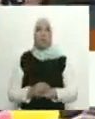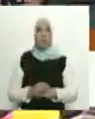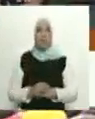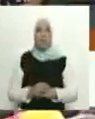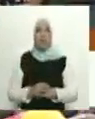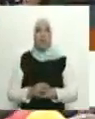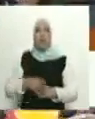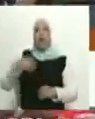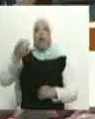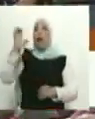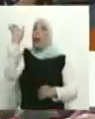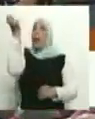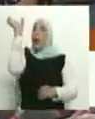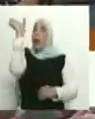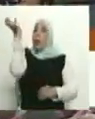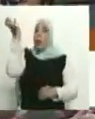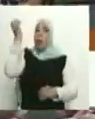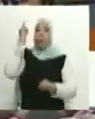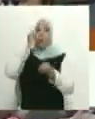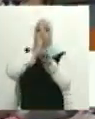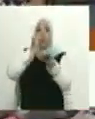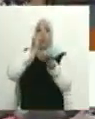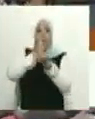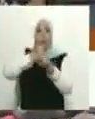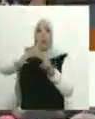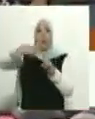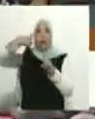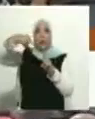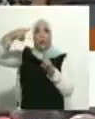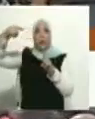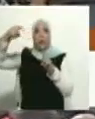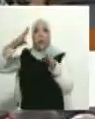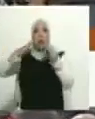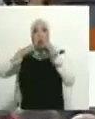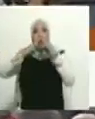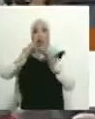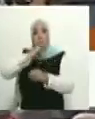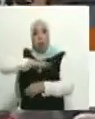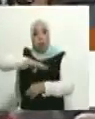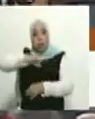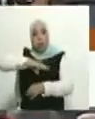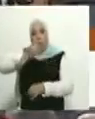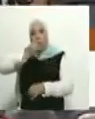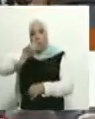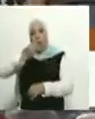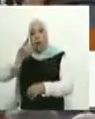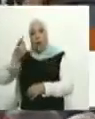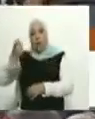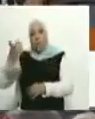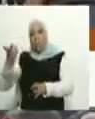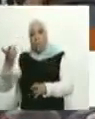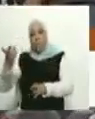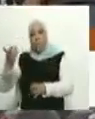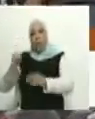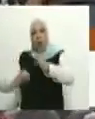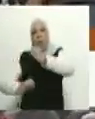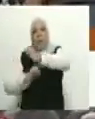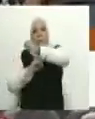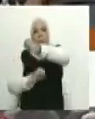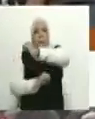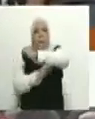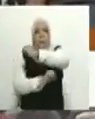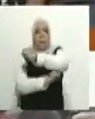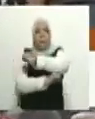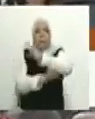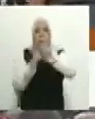la luz, el agua, el asfaltado, no haría falta ni siquiera la casa de las misiones, la base de misiones, porque todo